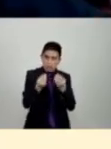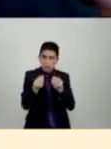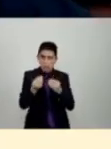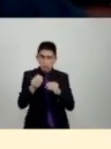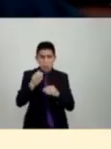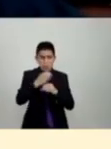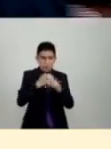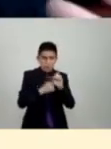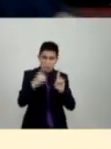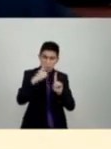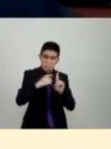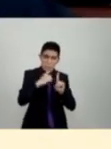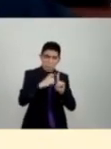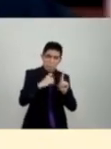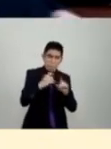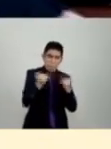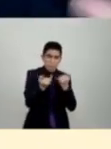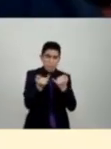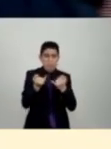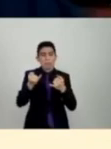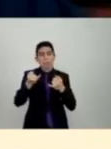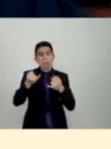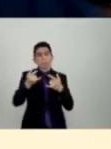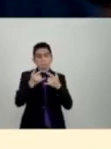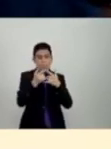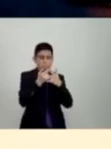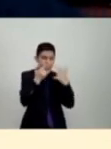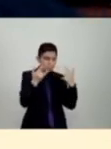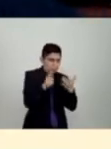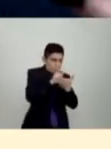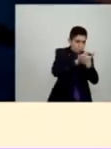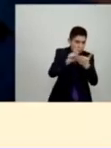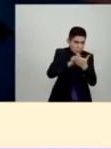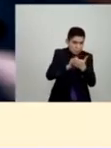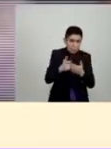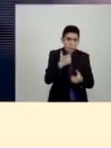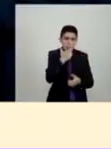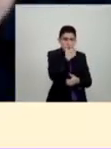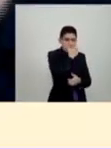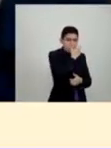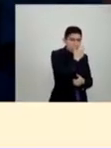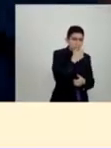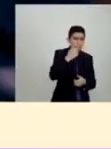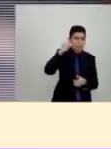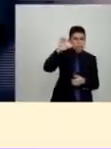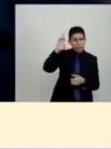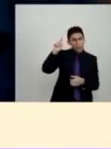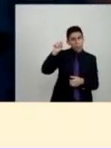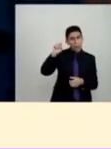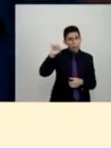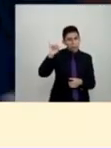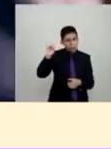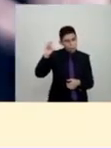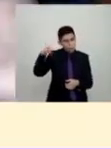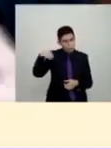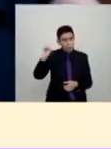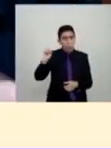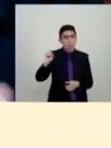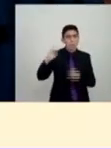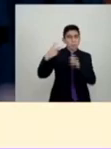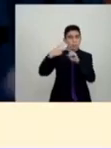y la cantidad de manuscritos con historias, con humor, con erotismo, con muchas cosas, con picardía, con miles de,